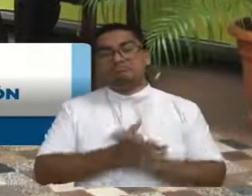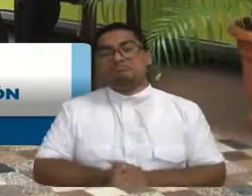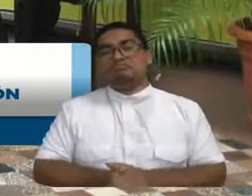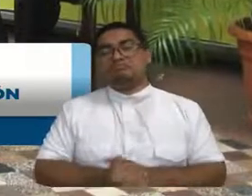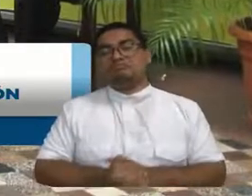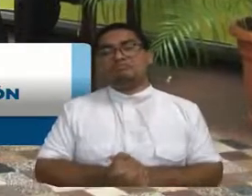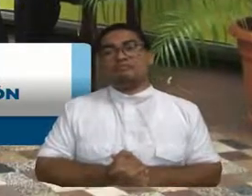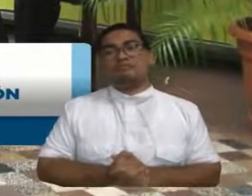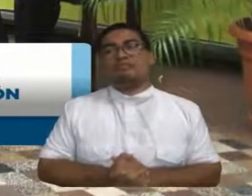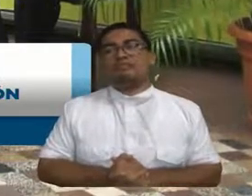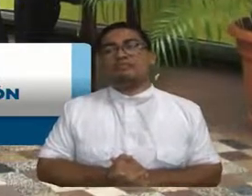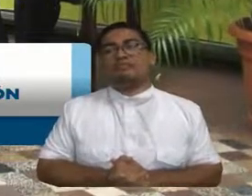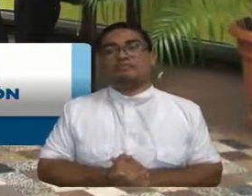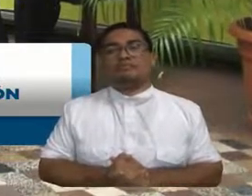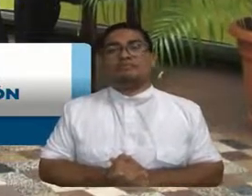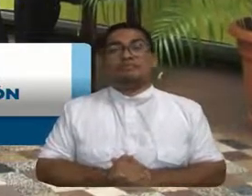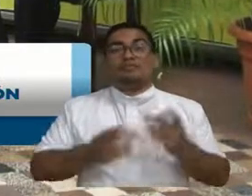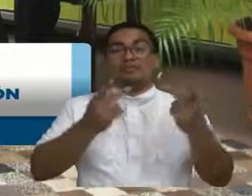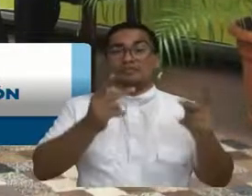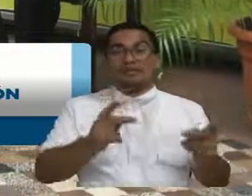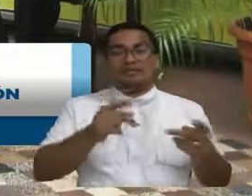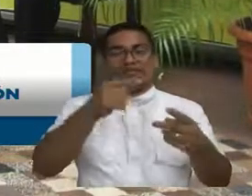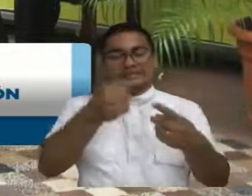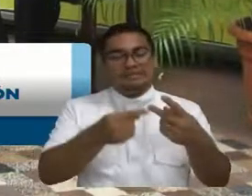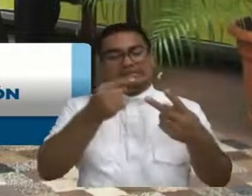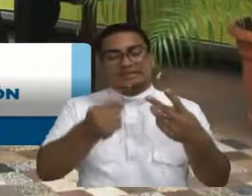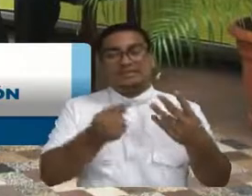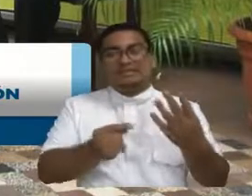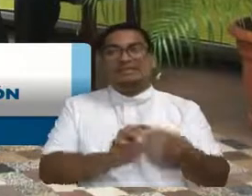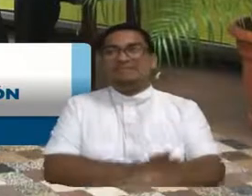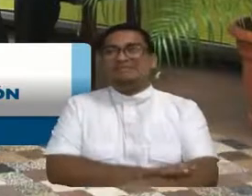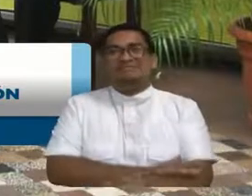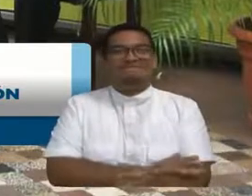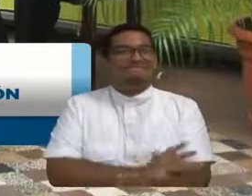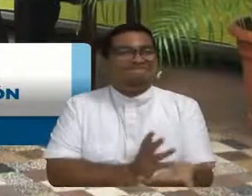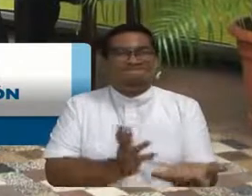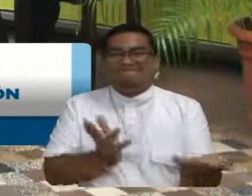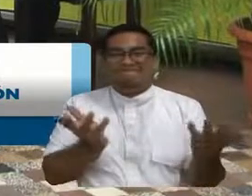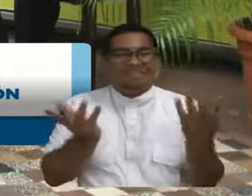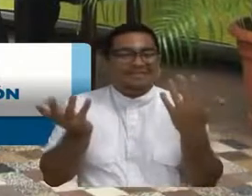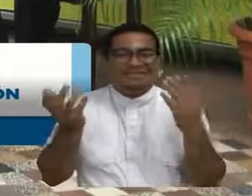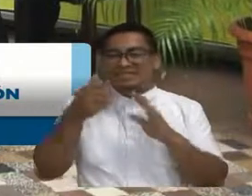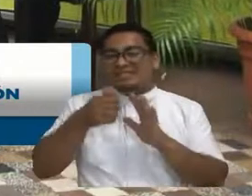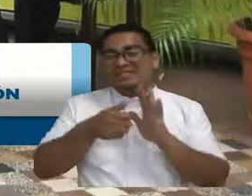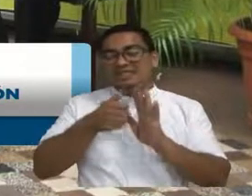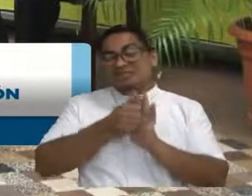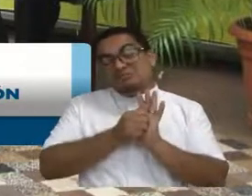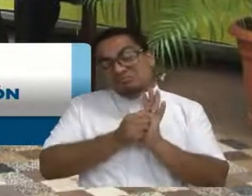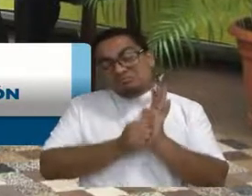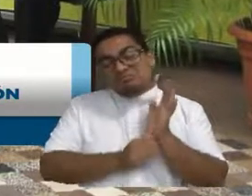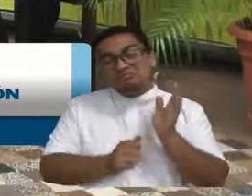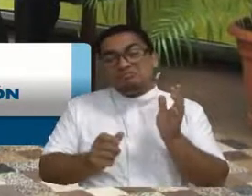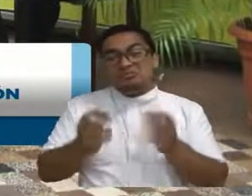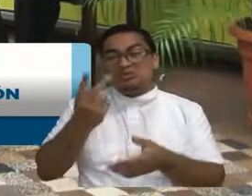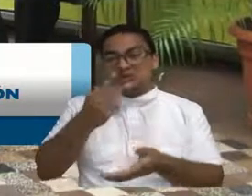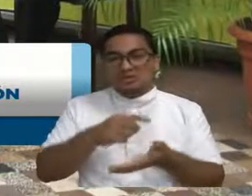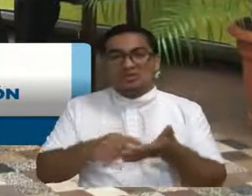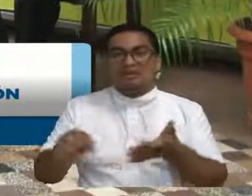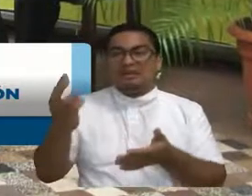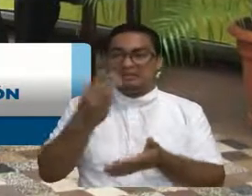Pero cuando estos síntomas van aumentando, como le decía, en el tiempo, y pasan más de 2 semanas, pueden ser hasta meses,